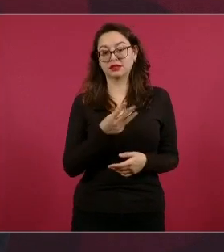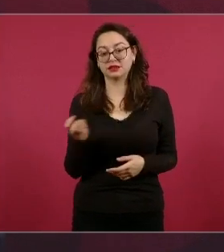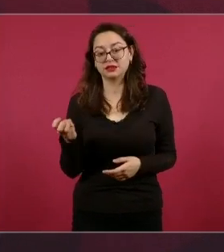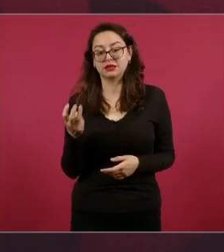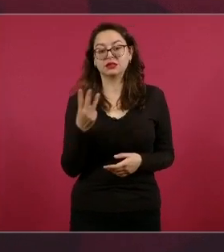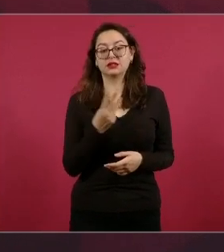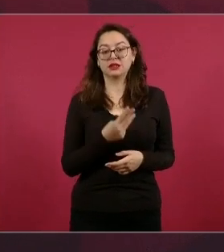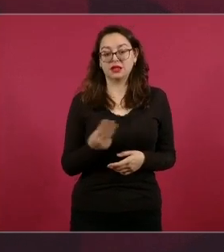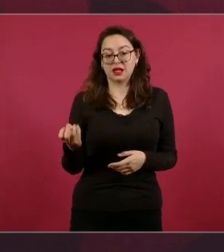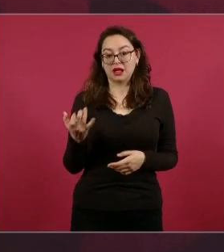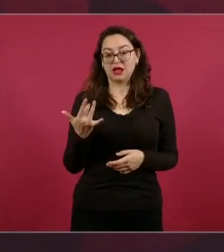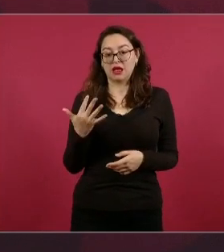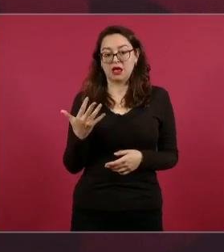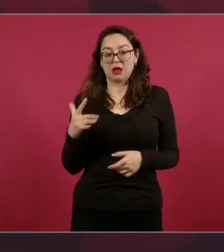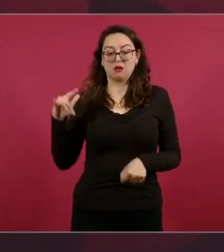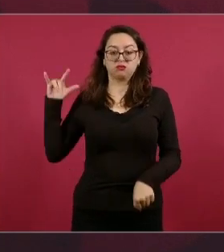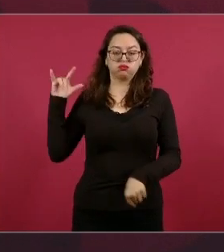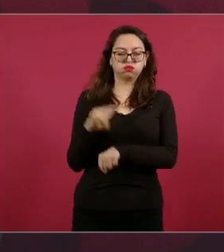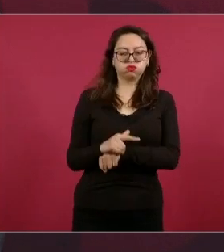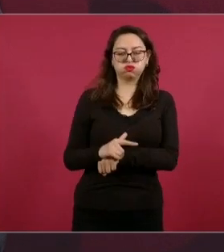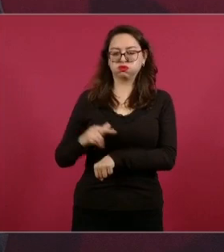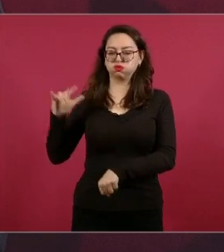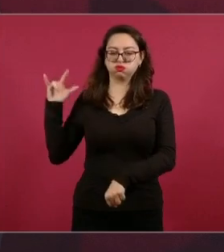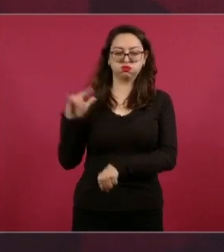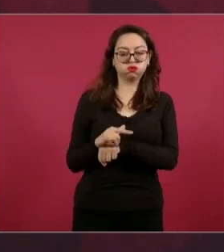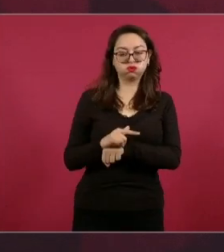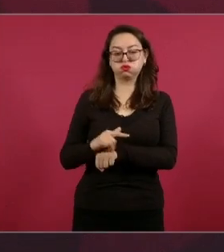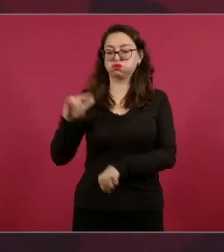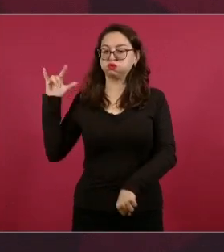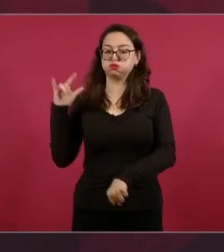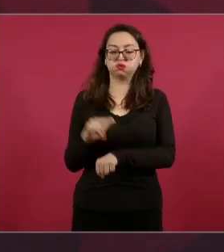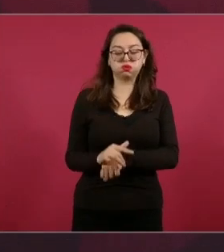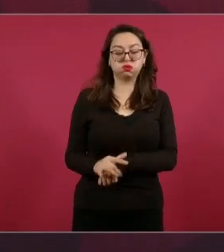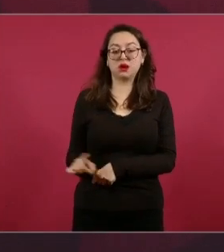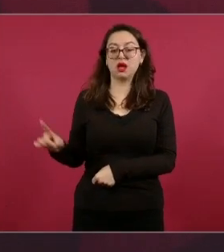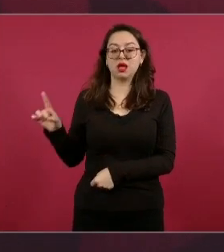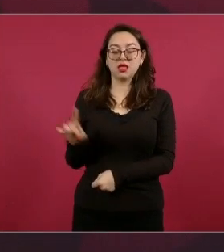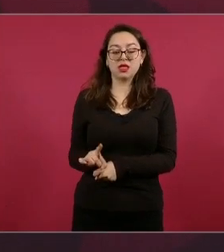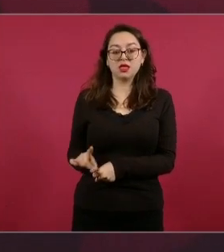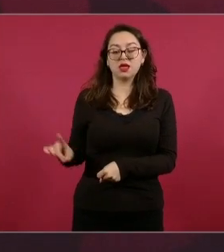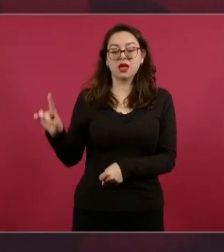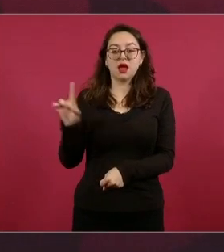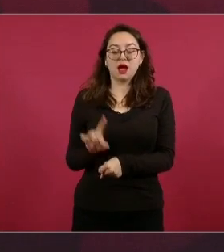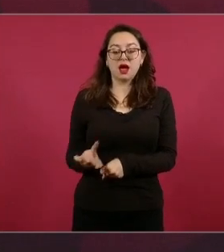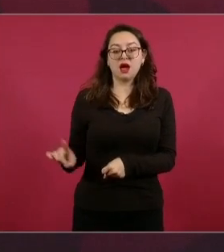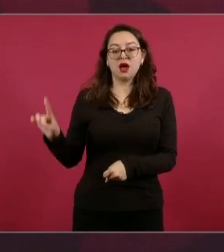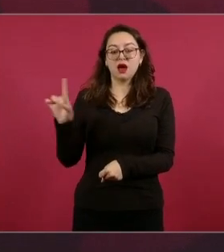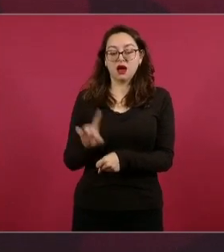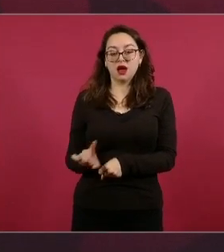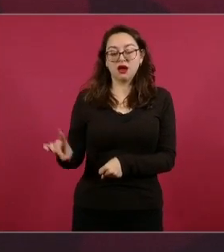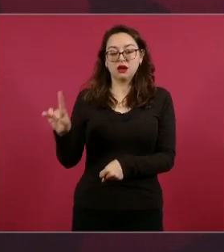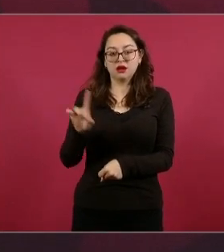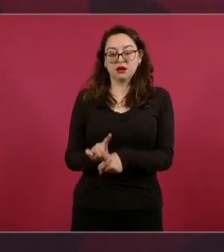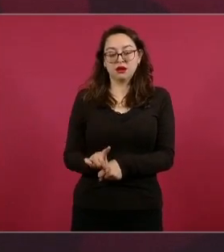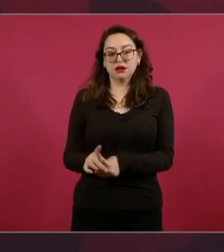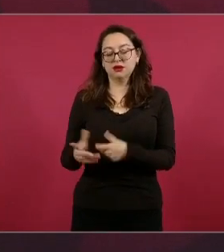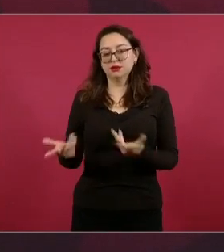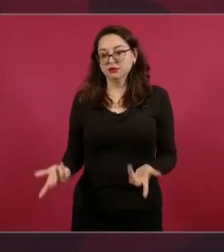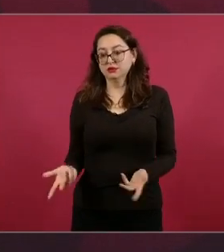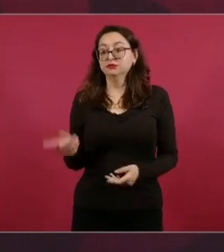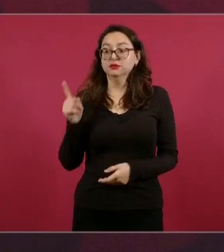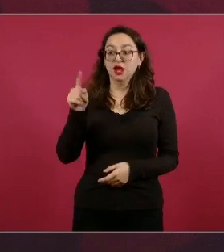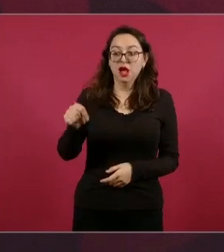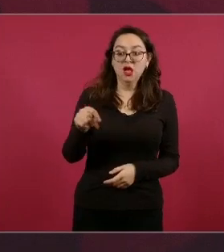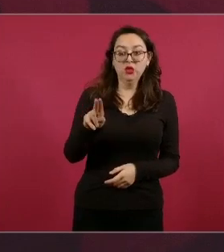300, 350 aviones diarios a Cancún, y ya a Tulum están